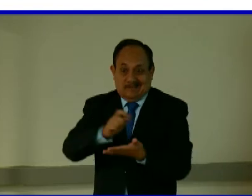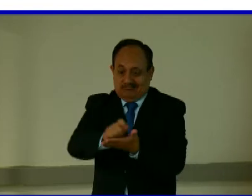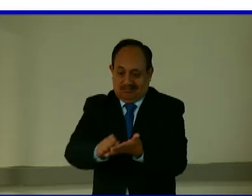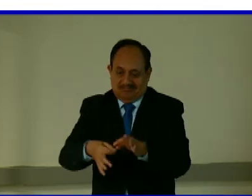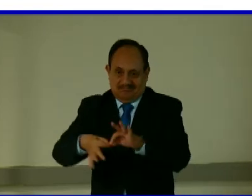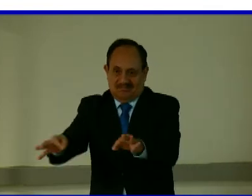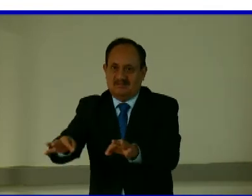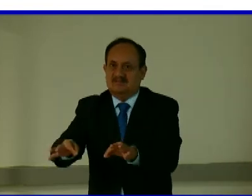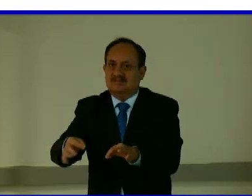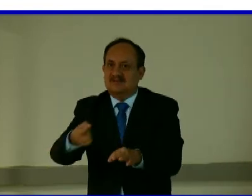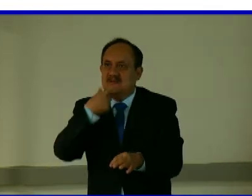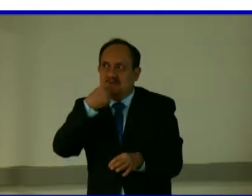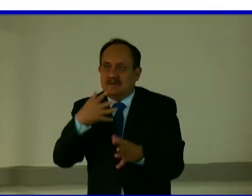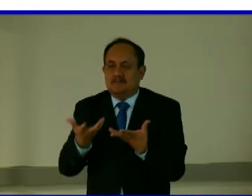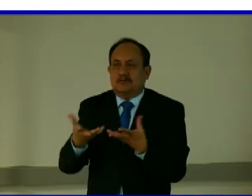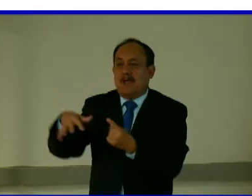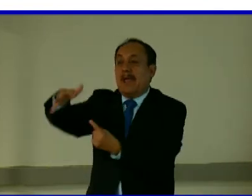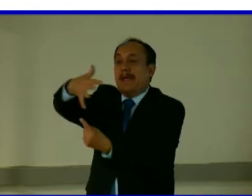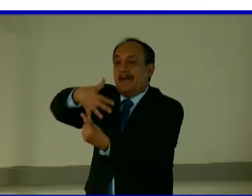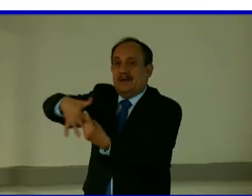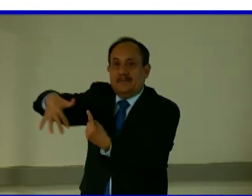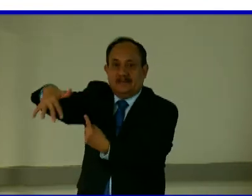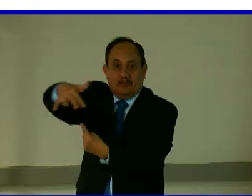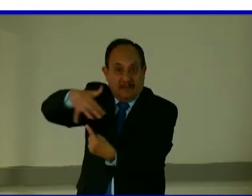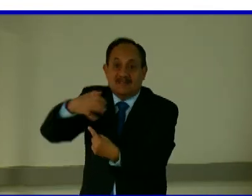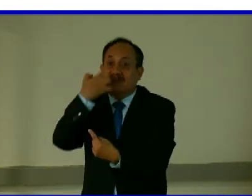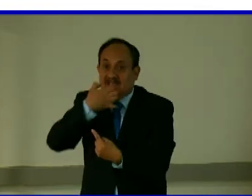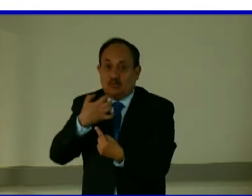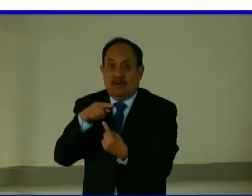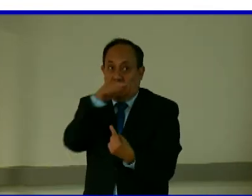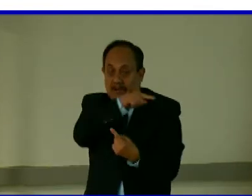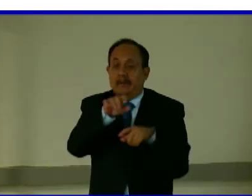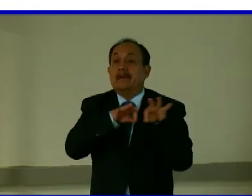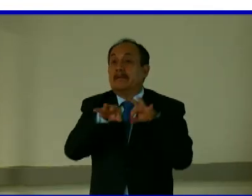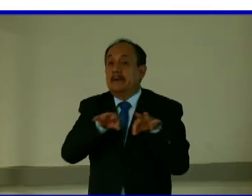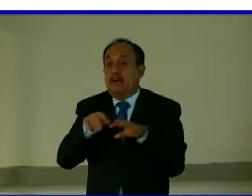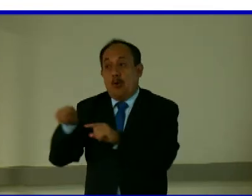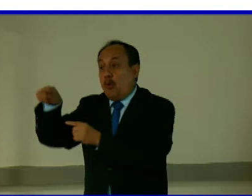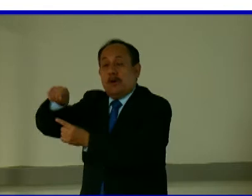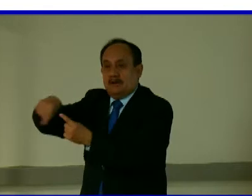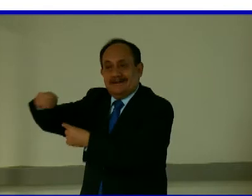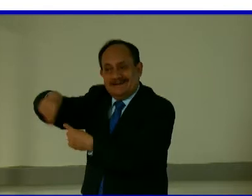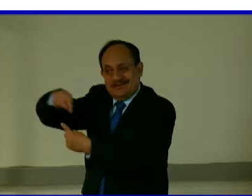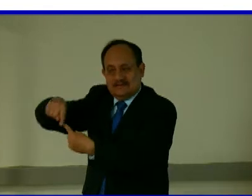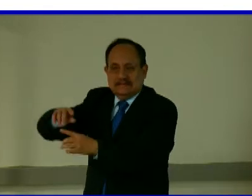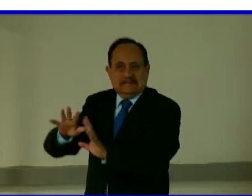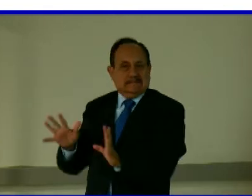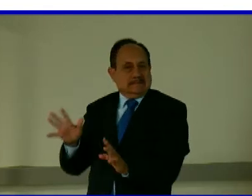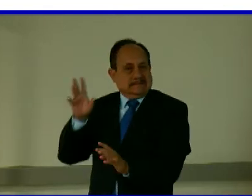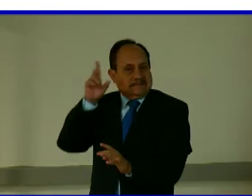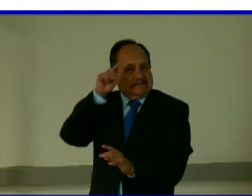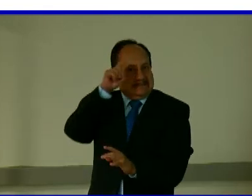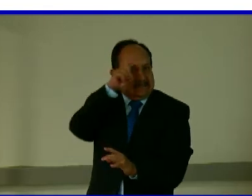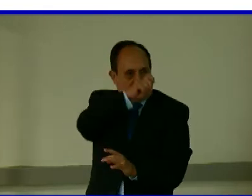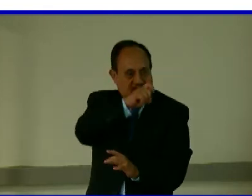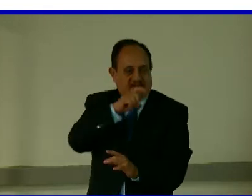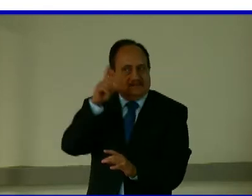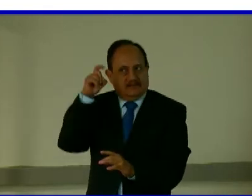porque el medio ambiente escolar donde ellos están no se ajusta al